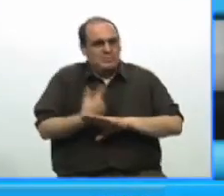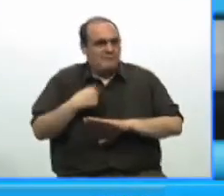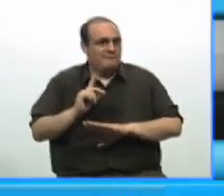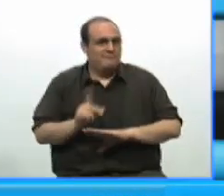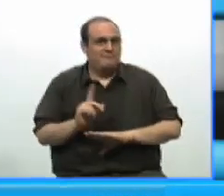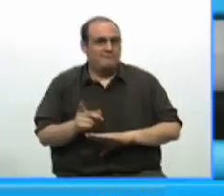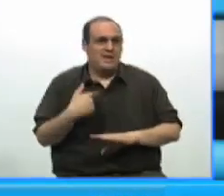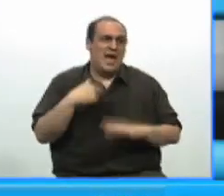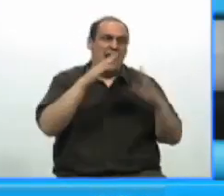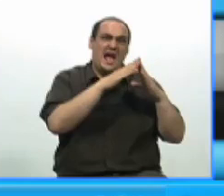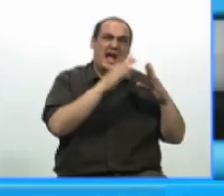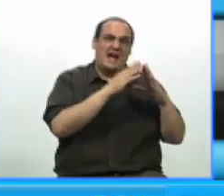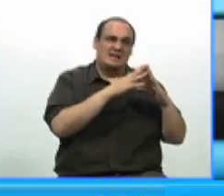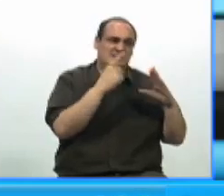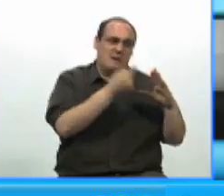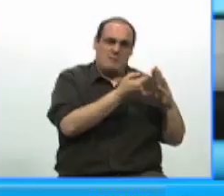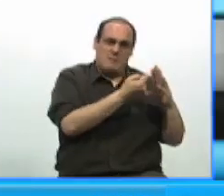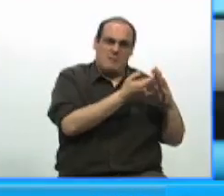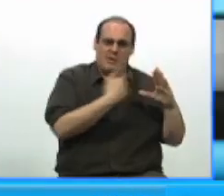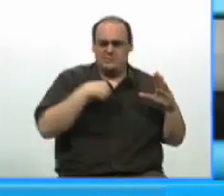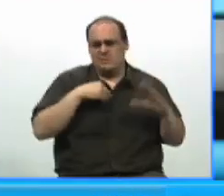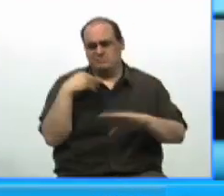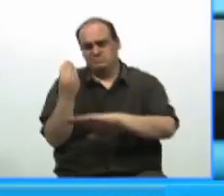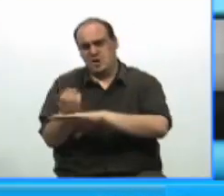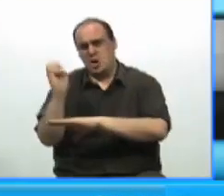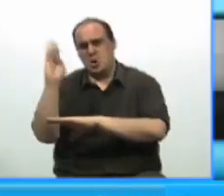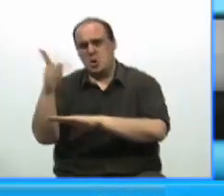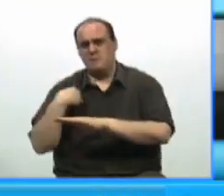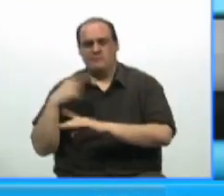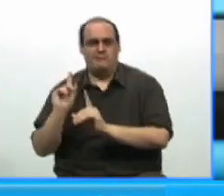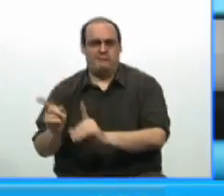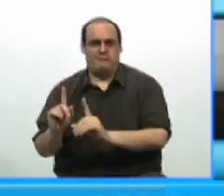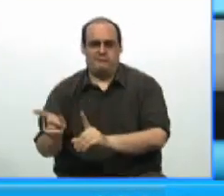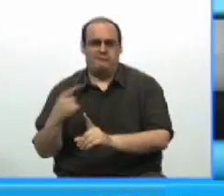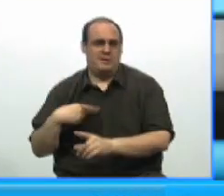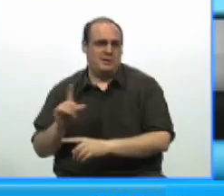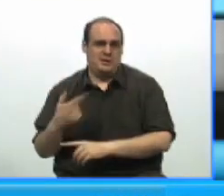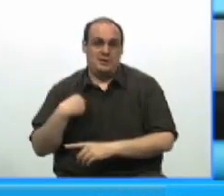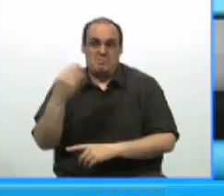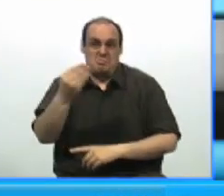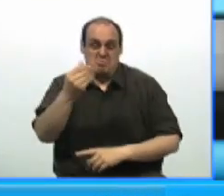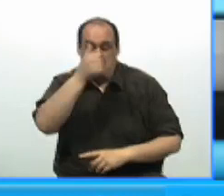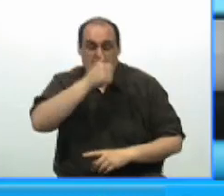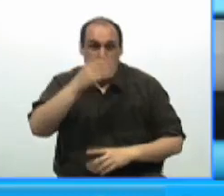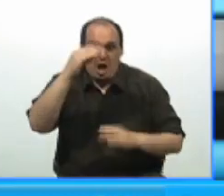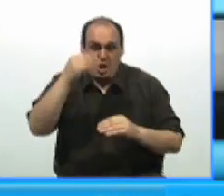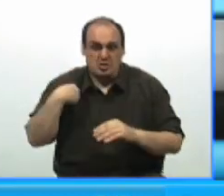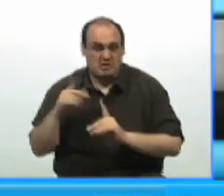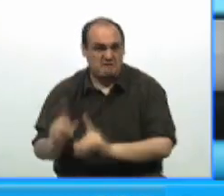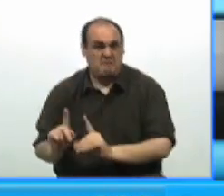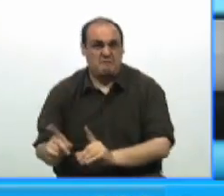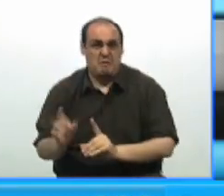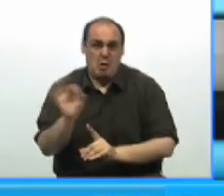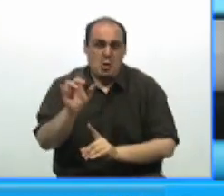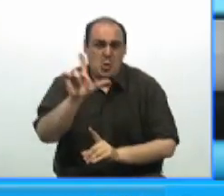estoy instalado, vivo poco en casa, ya hoy me quedo hasta quién sabe qué día, quizás hasta el domingo a la noche o el lunes, así que estoy